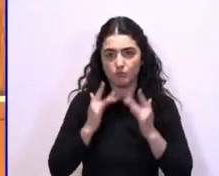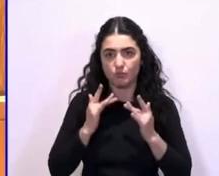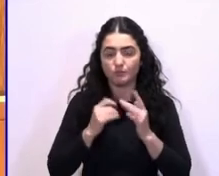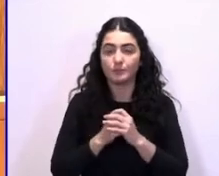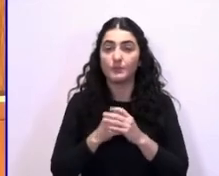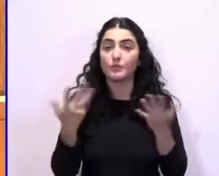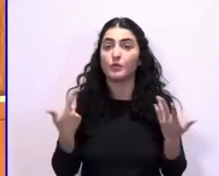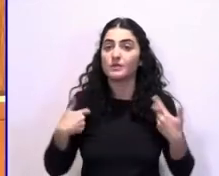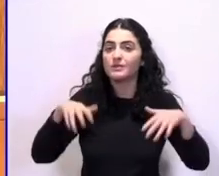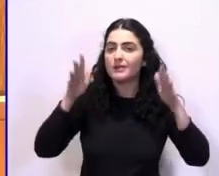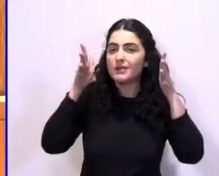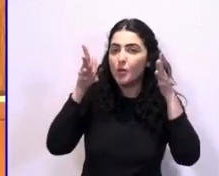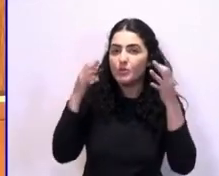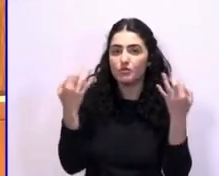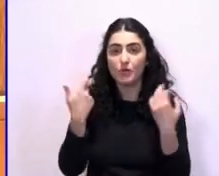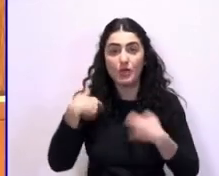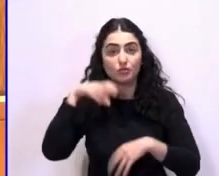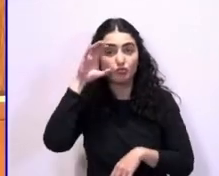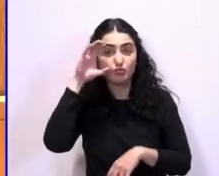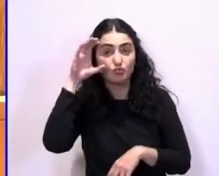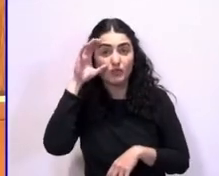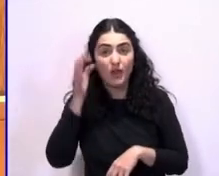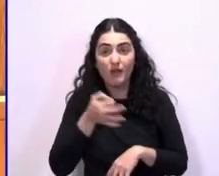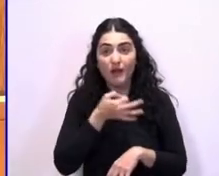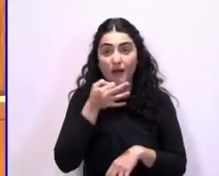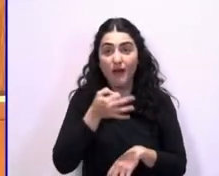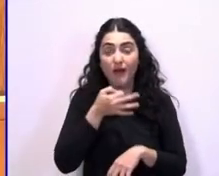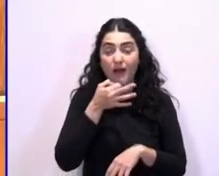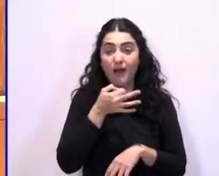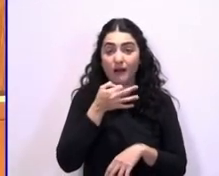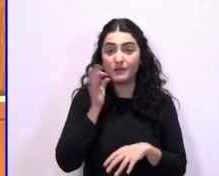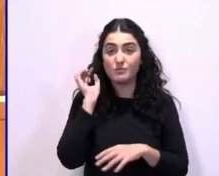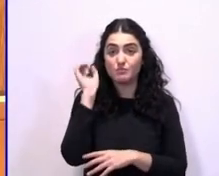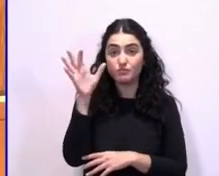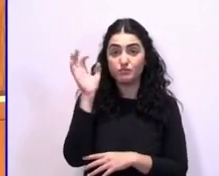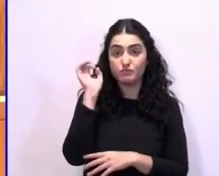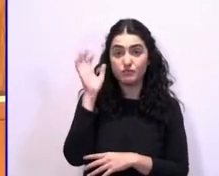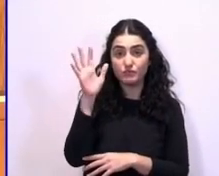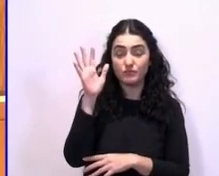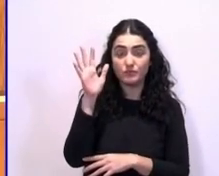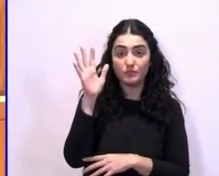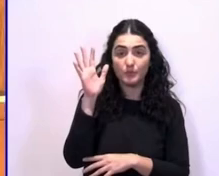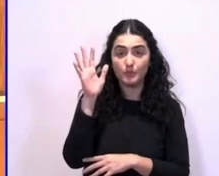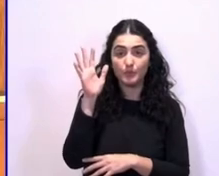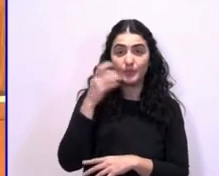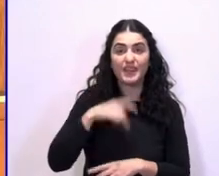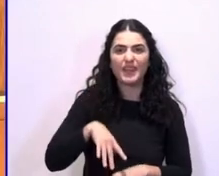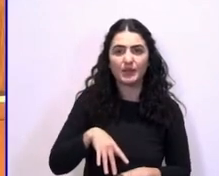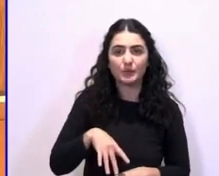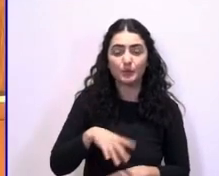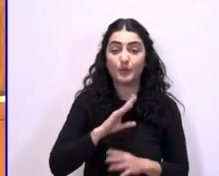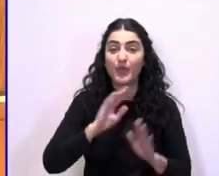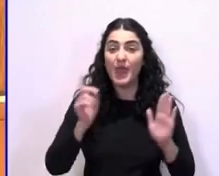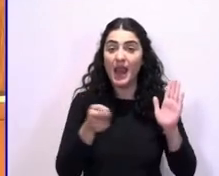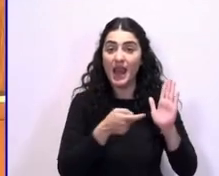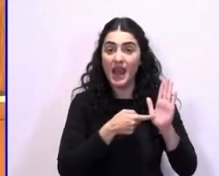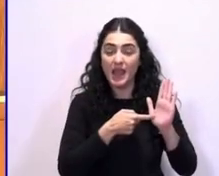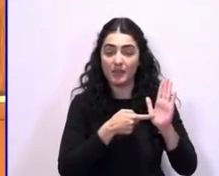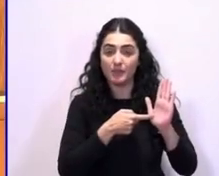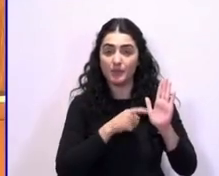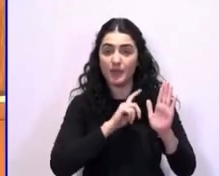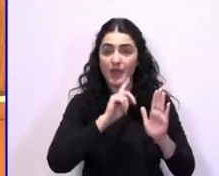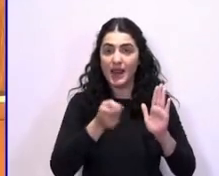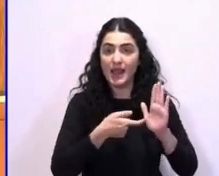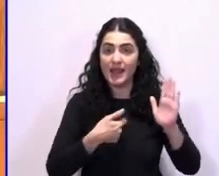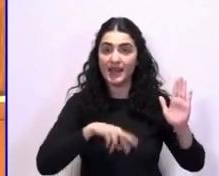escuchen aquella intervención en la ponencia de la ley de